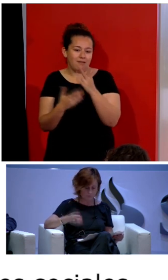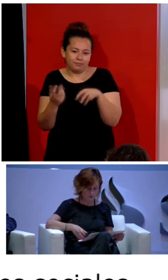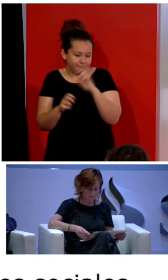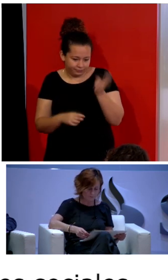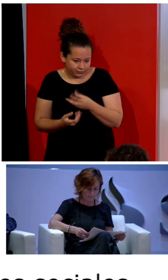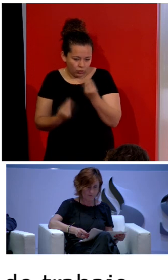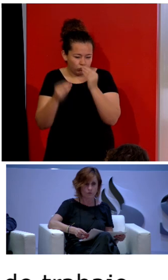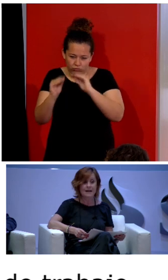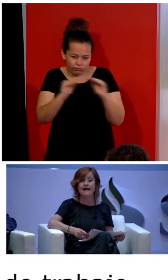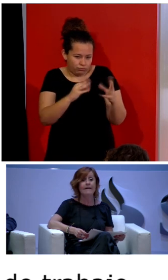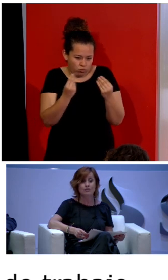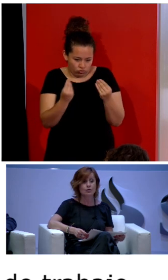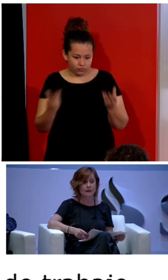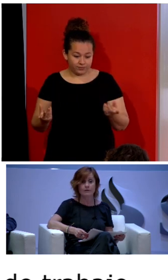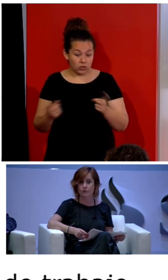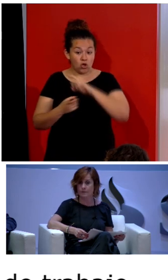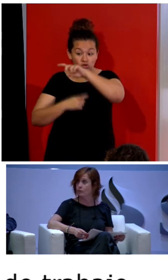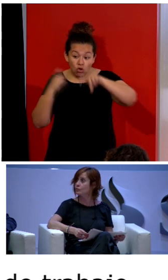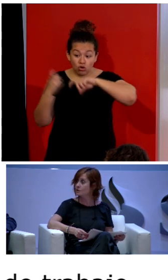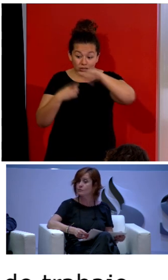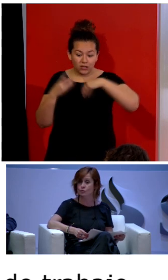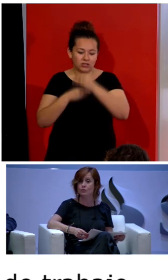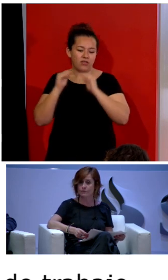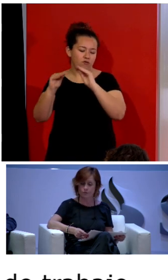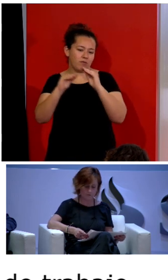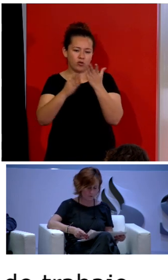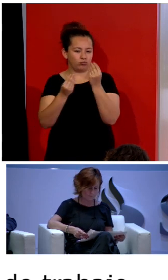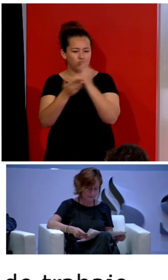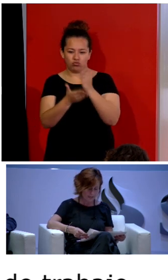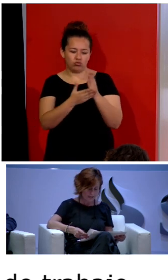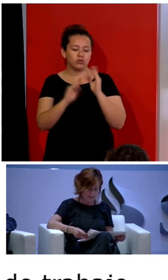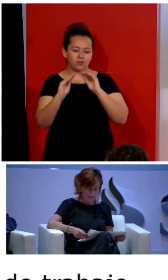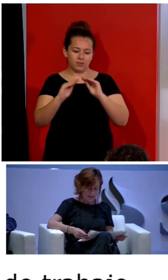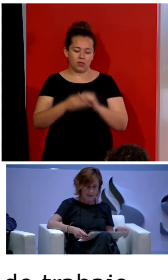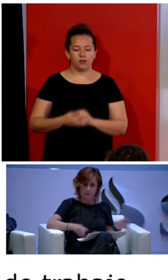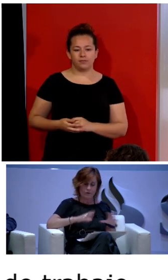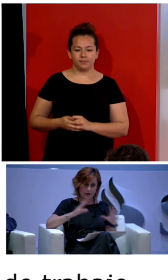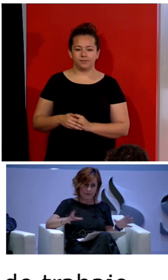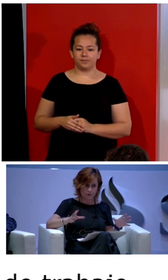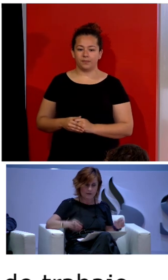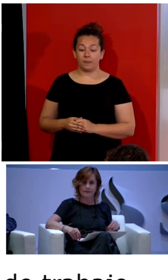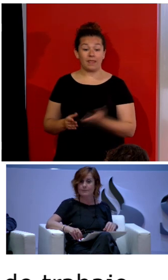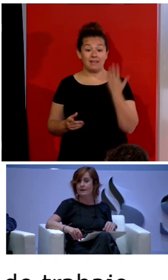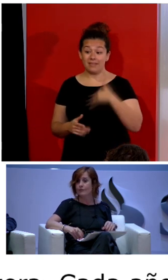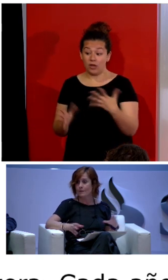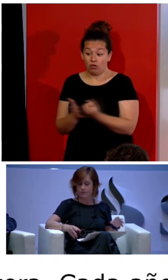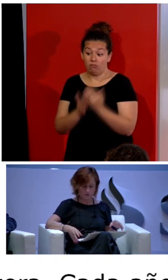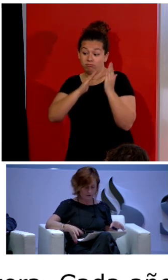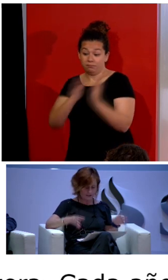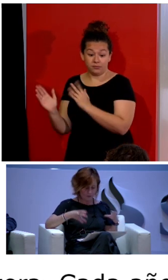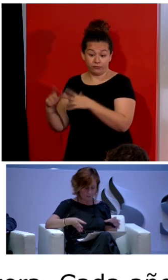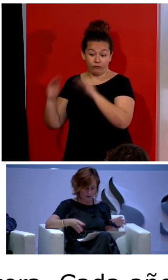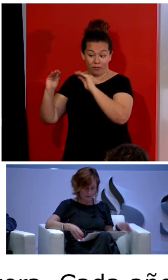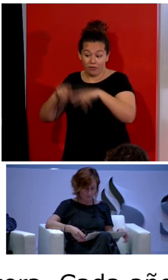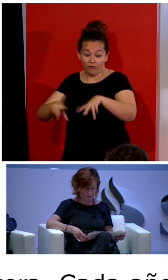etcétera. Muchísima formación. Cada año se organiza formación, muchísimos cursos de formación. Cuando ha acabado toda esta primera formación,